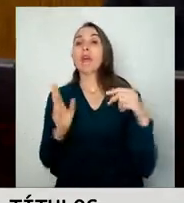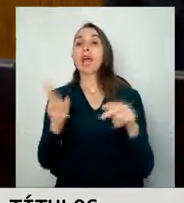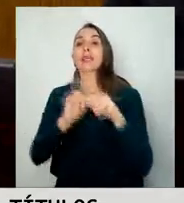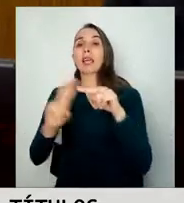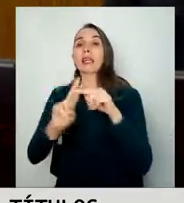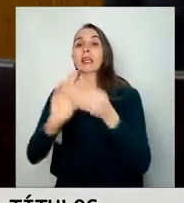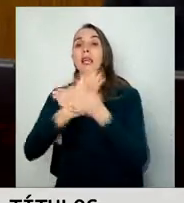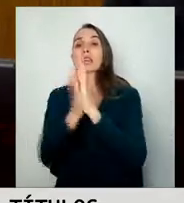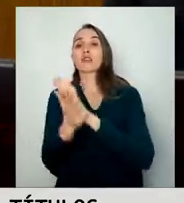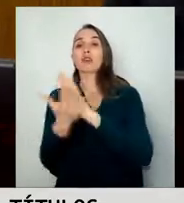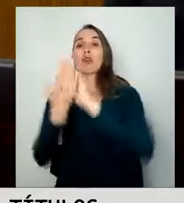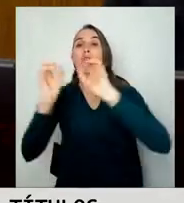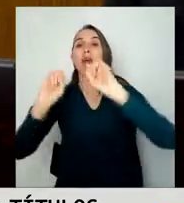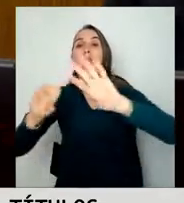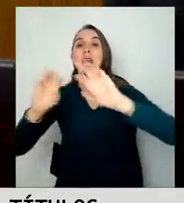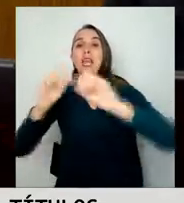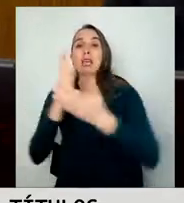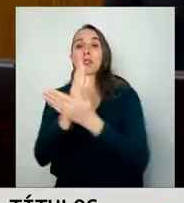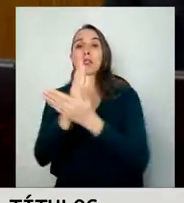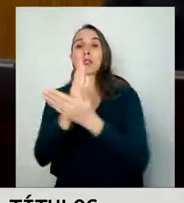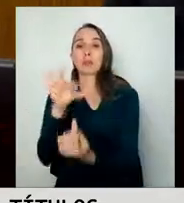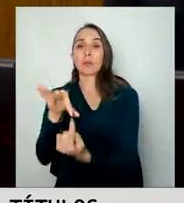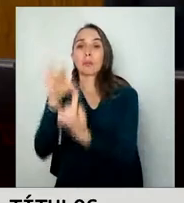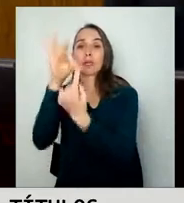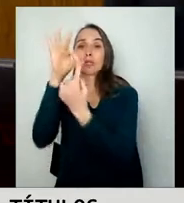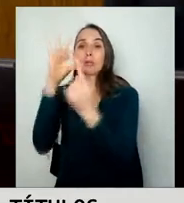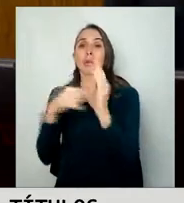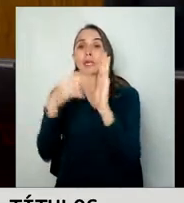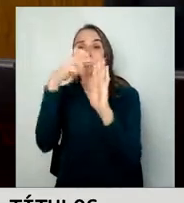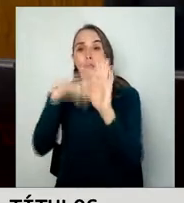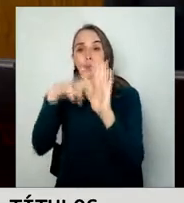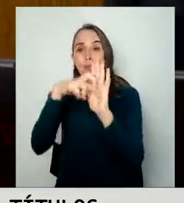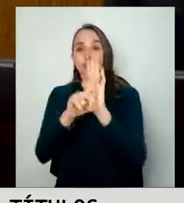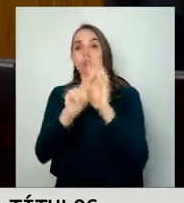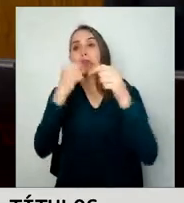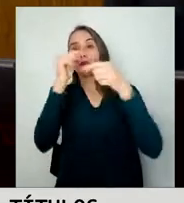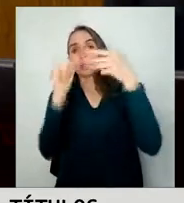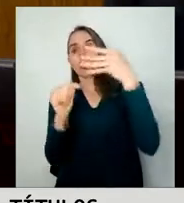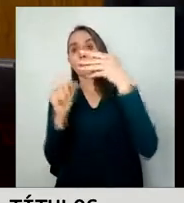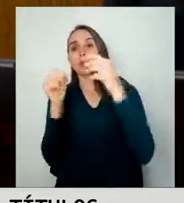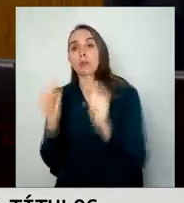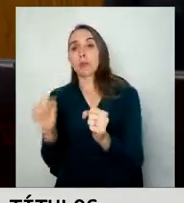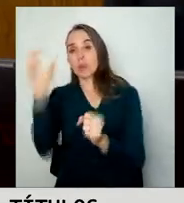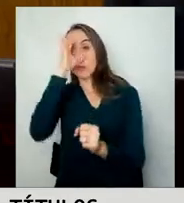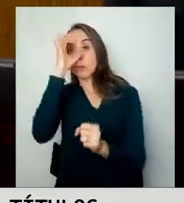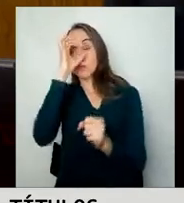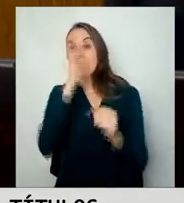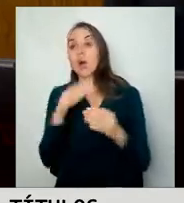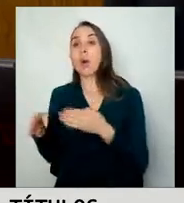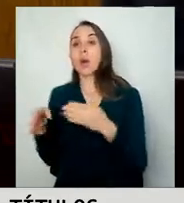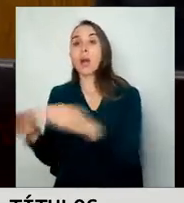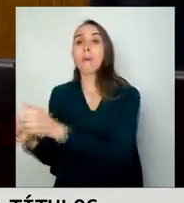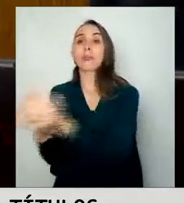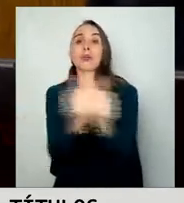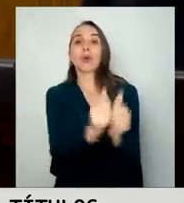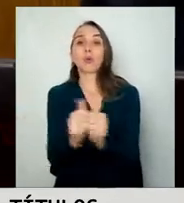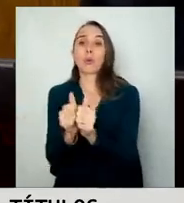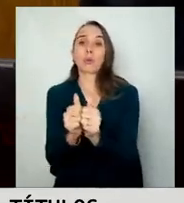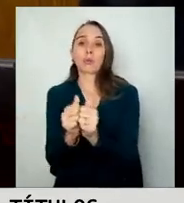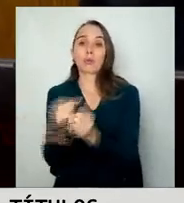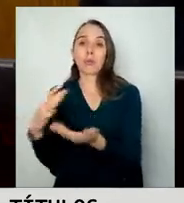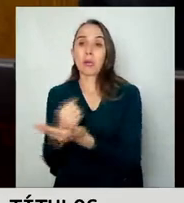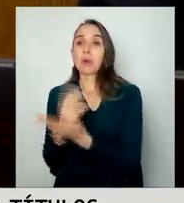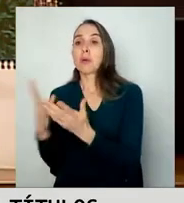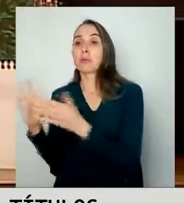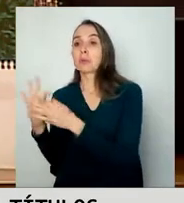Y eso significa poner en el centro estos proyectos como otros que creo que podemos Buscar un camino conjunto Muchas gracias presidente Gracias